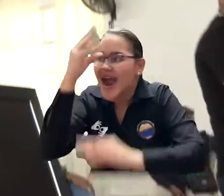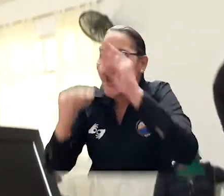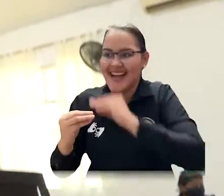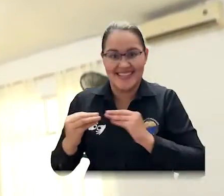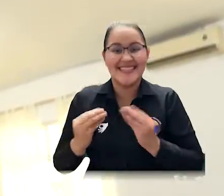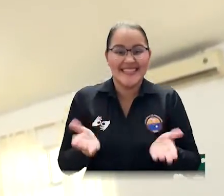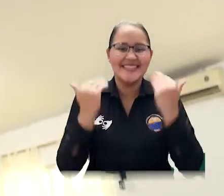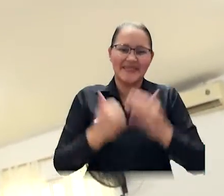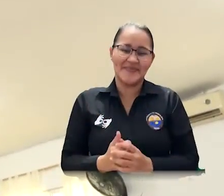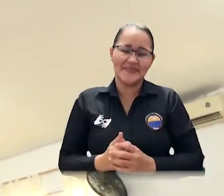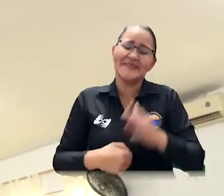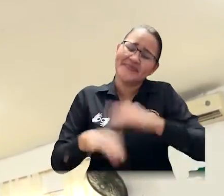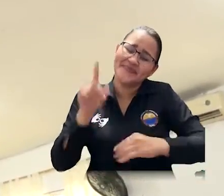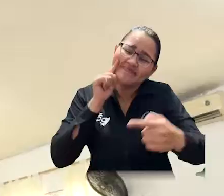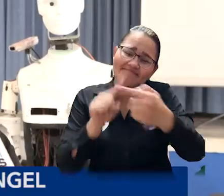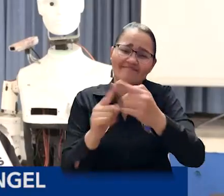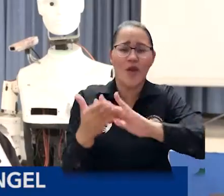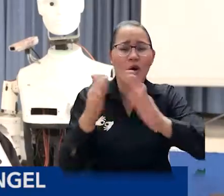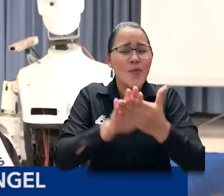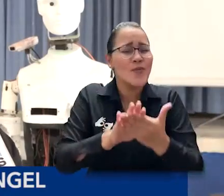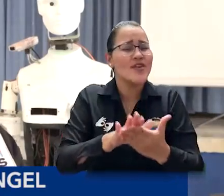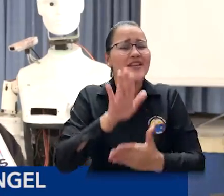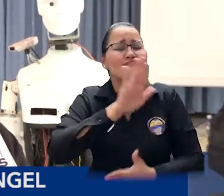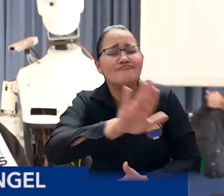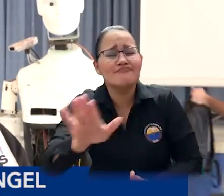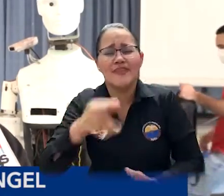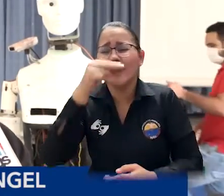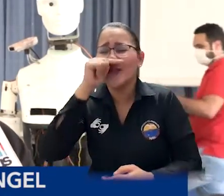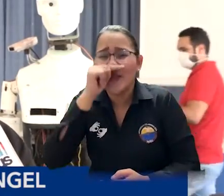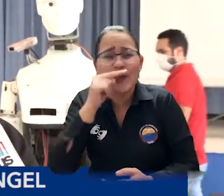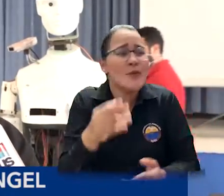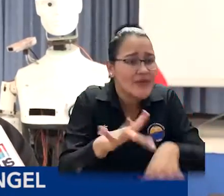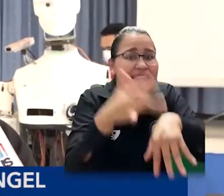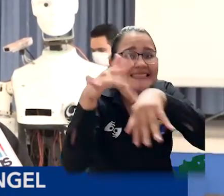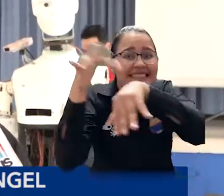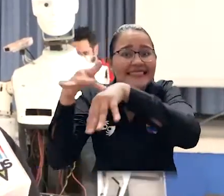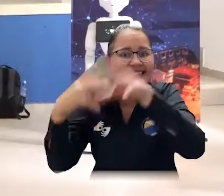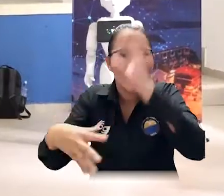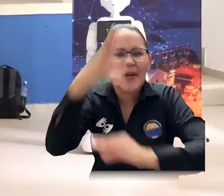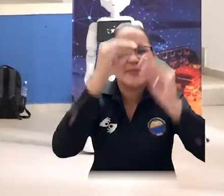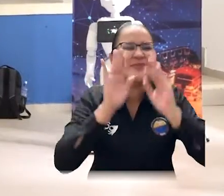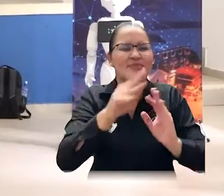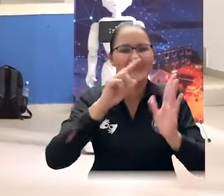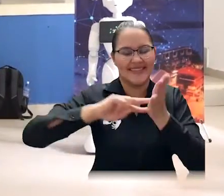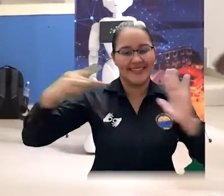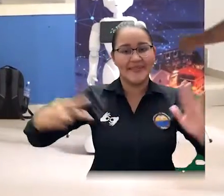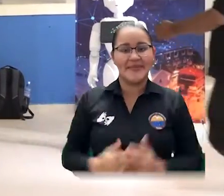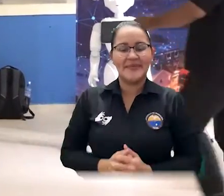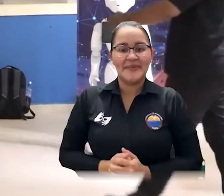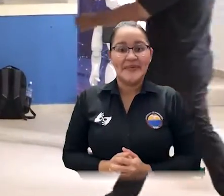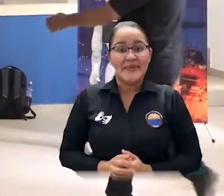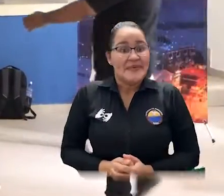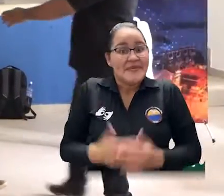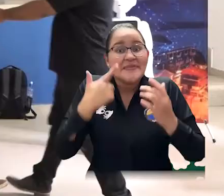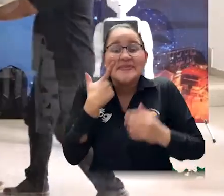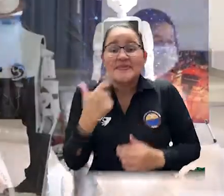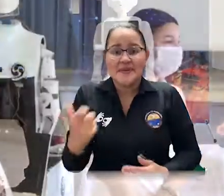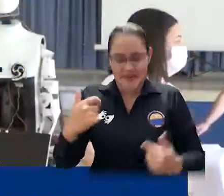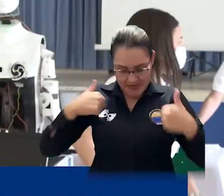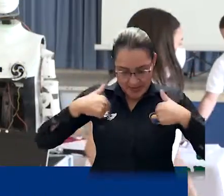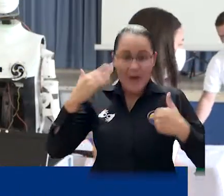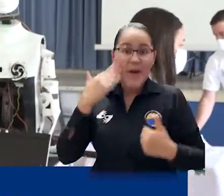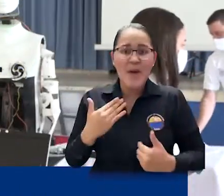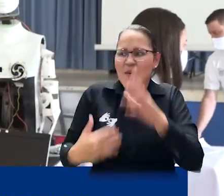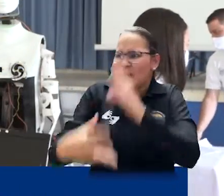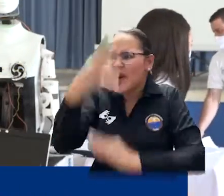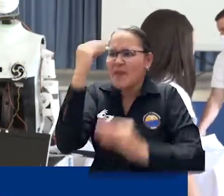robótica. Trabajamos para una comunidad donde los niños y niñas aprendan las buenas prácticas tecnológicas. Los jóvenes como yo puedan hacer